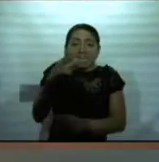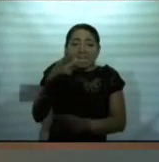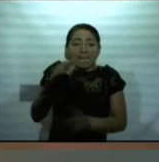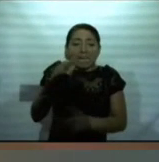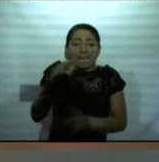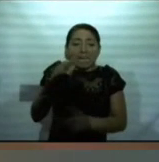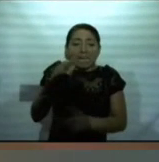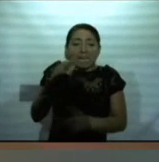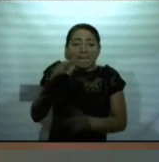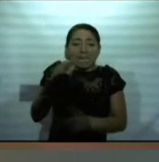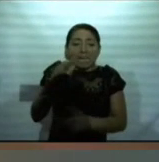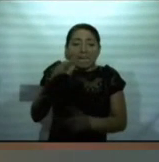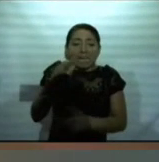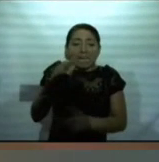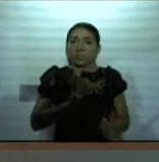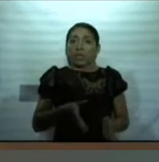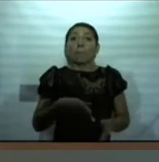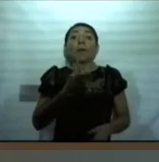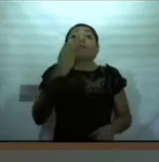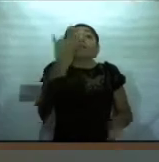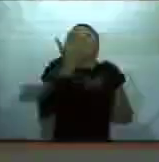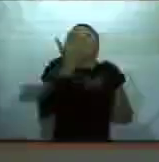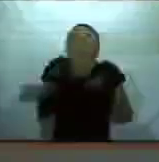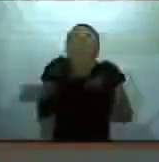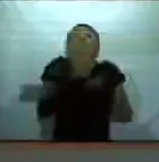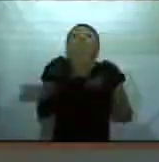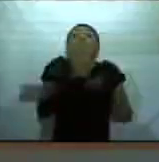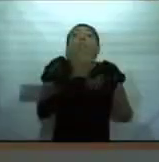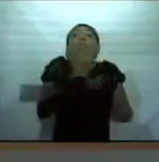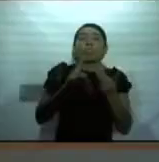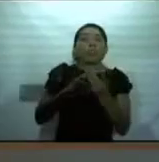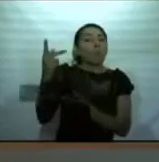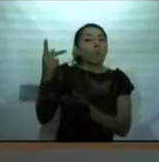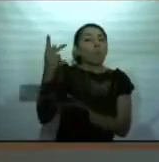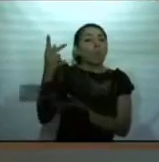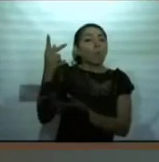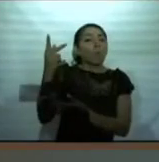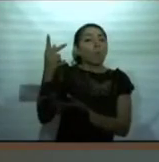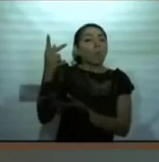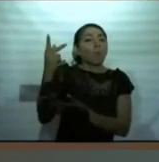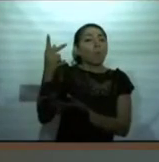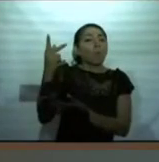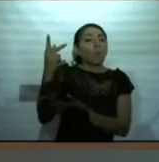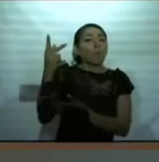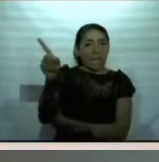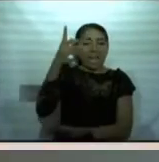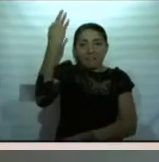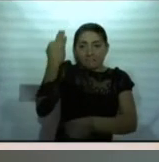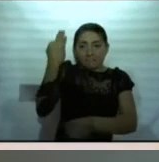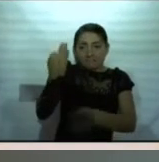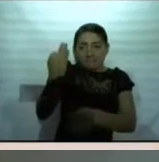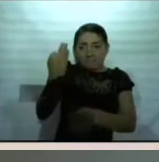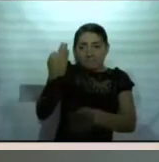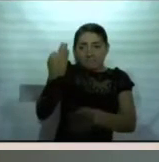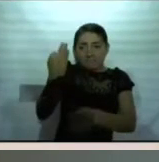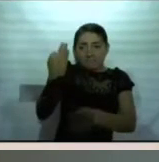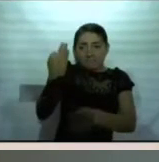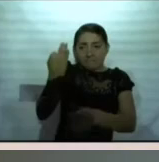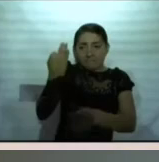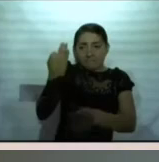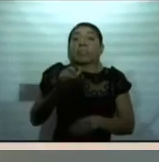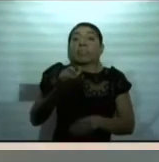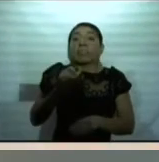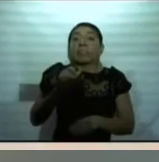falta? Falta desarrollar el puerto de Salina Cruz. Falta desarrollar el puerto